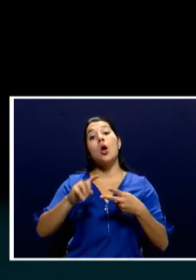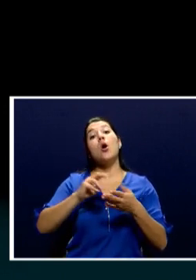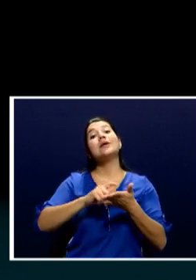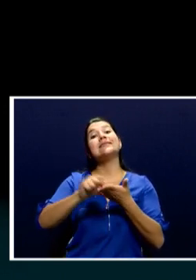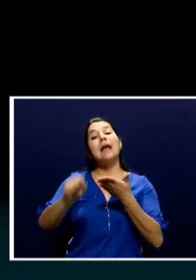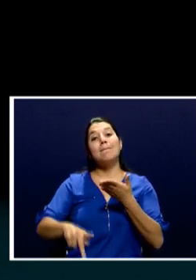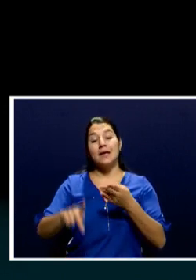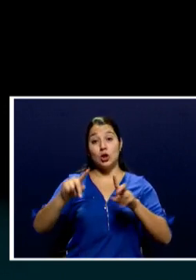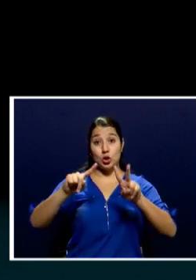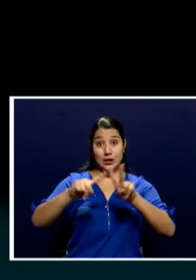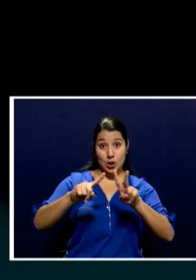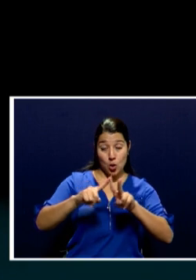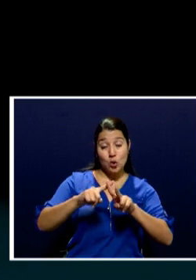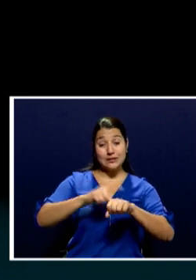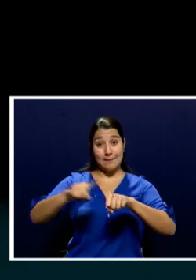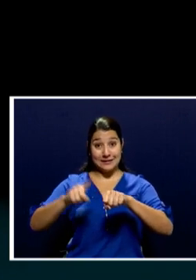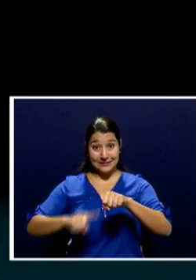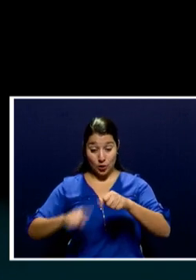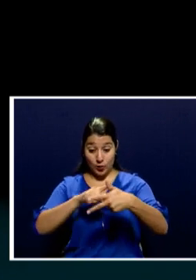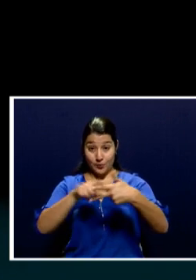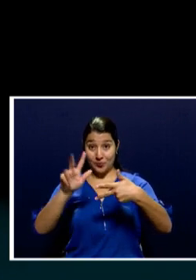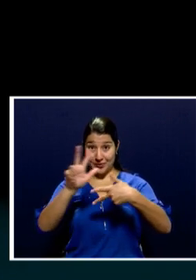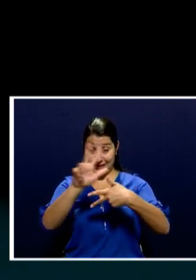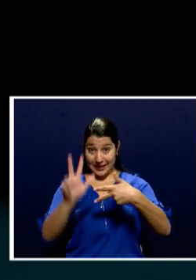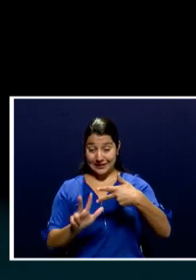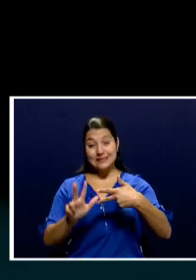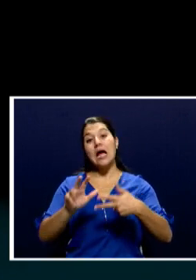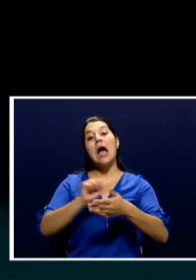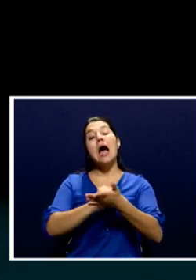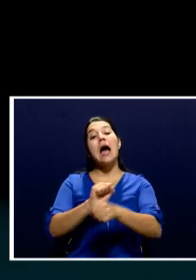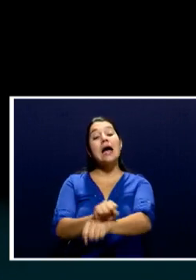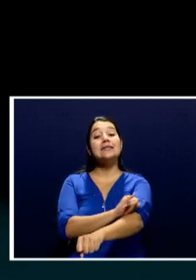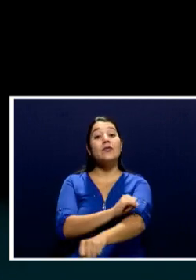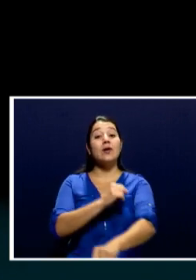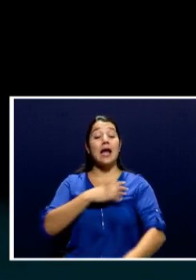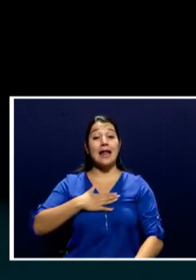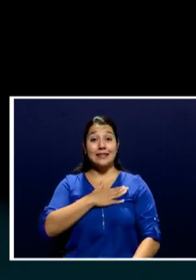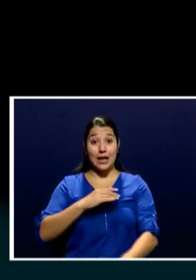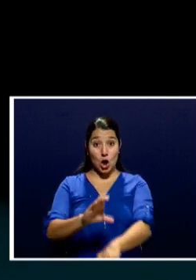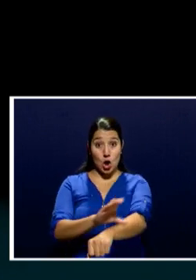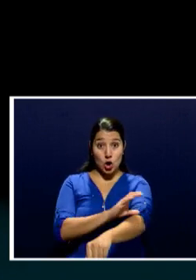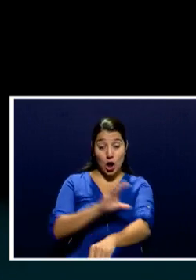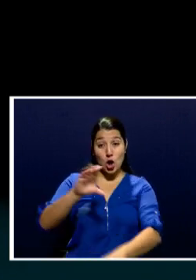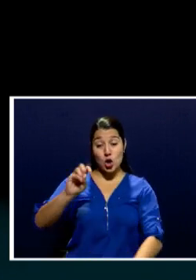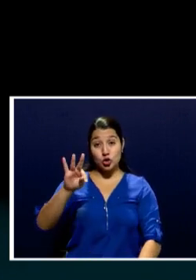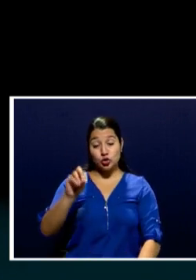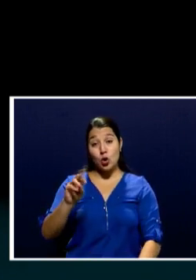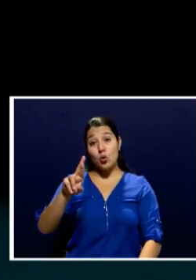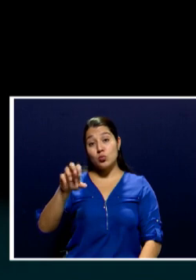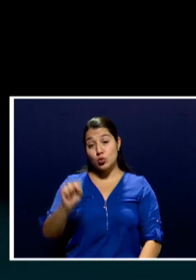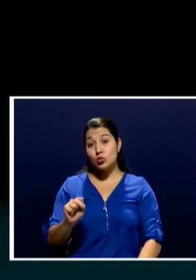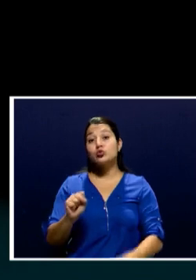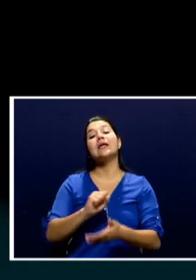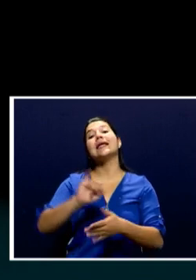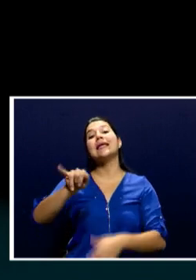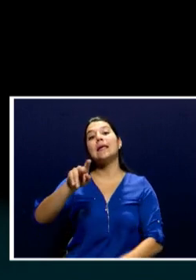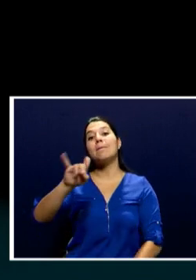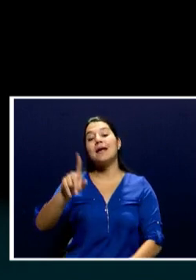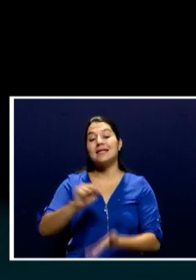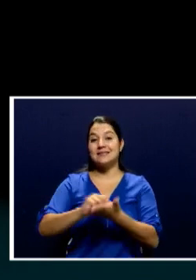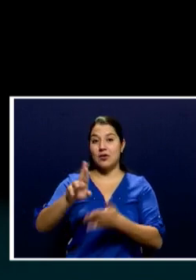Oca, Nicoya, Pérez Celedón 3, Acerrí, Atenas, Coronado, Cotobruz, Jiménez, San Rafael, Santa Bárbara,